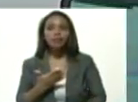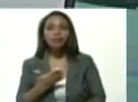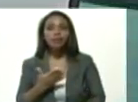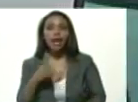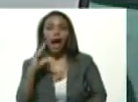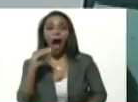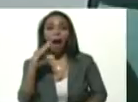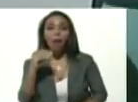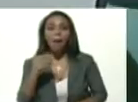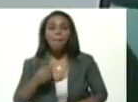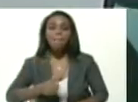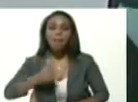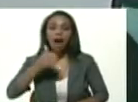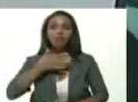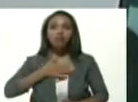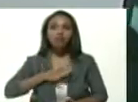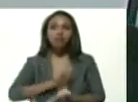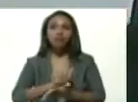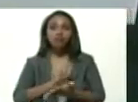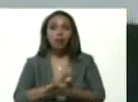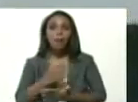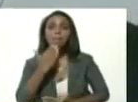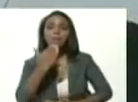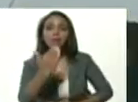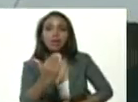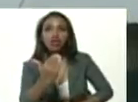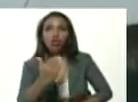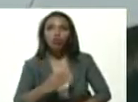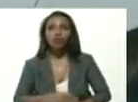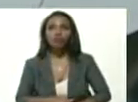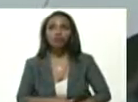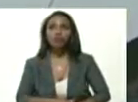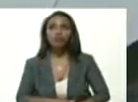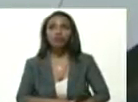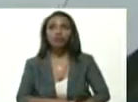hablar con más tranquilidad, con su permiso.